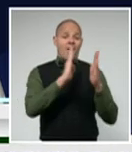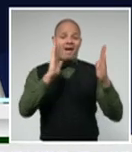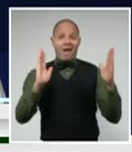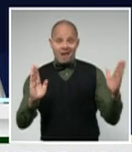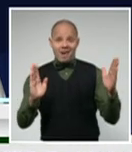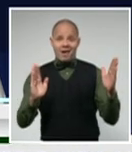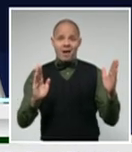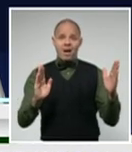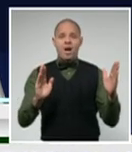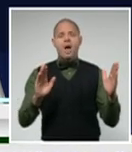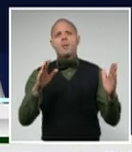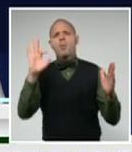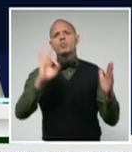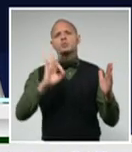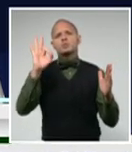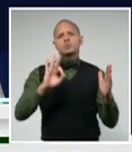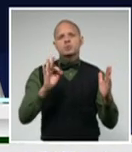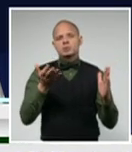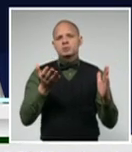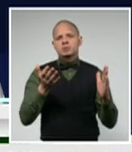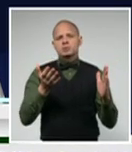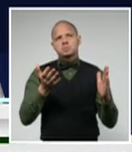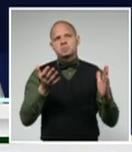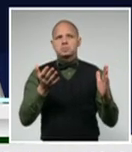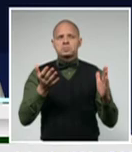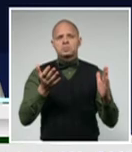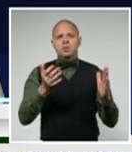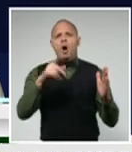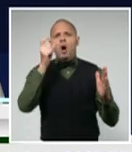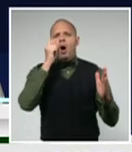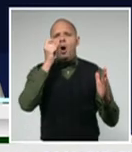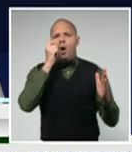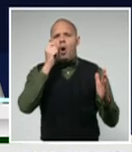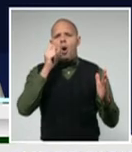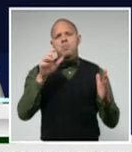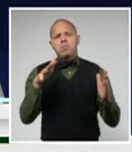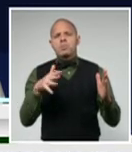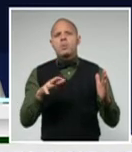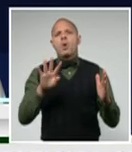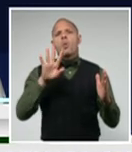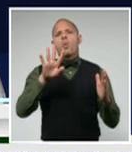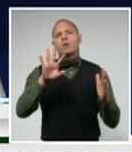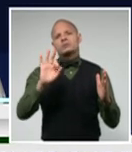51,1% y el sexo femenino 48,9%.